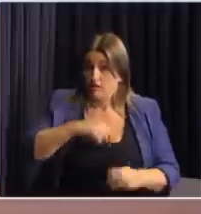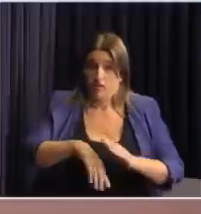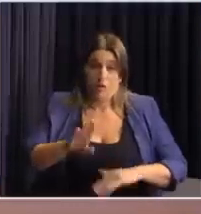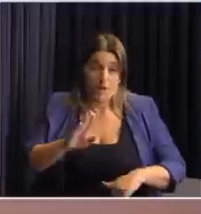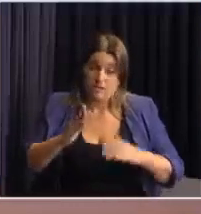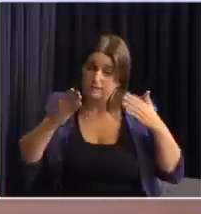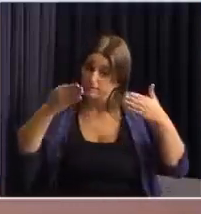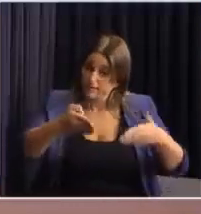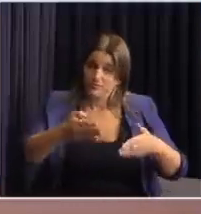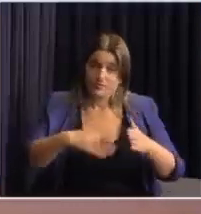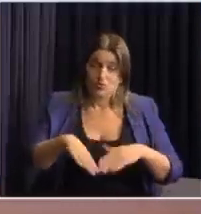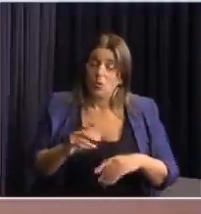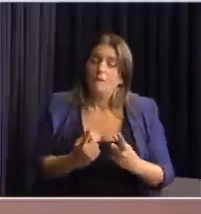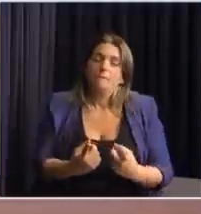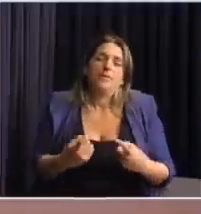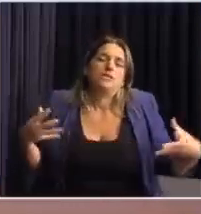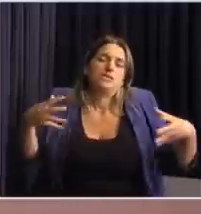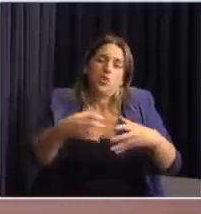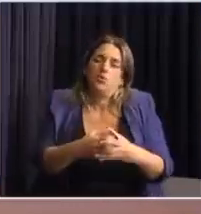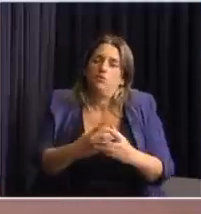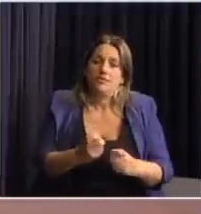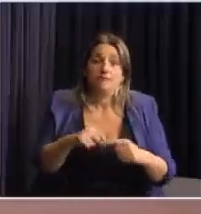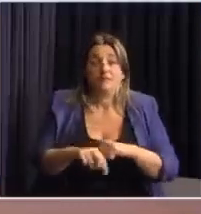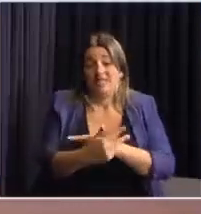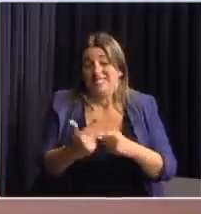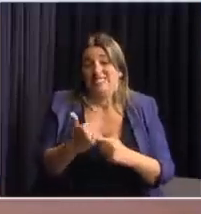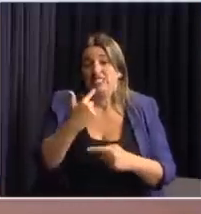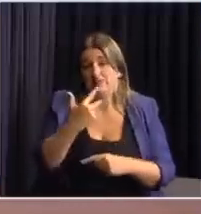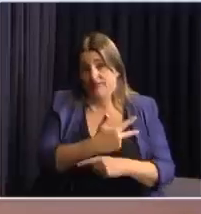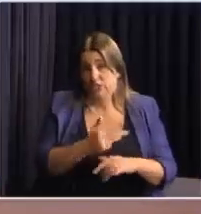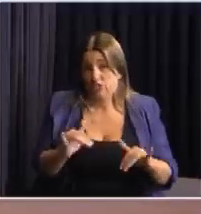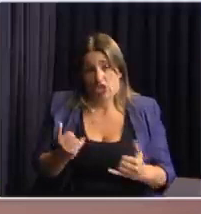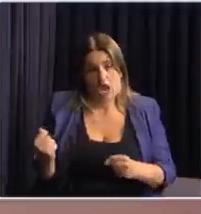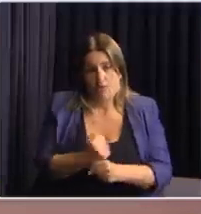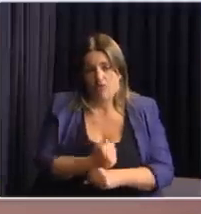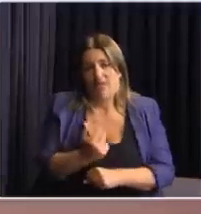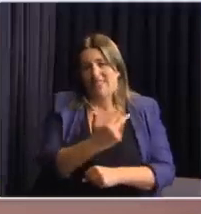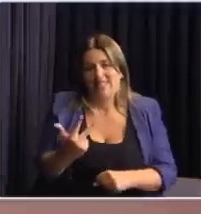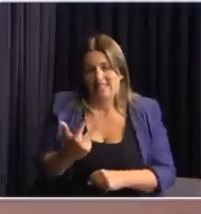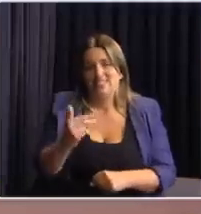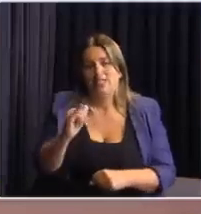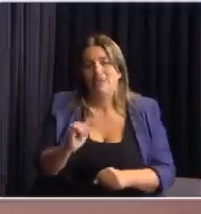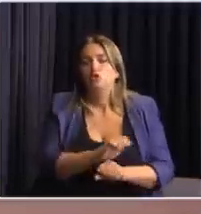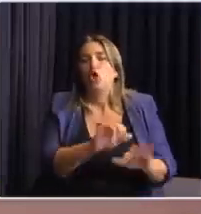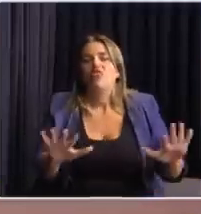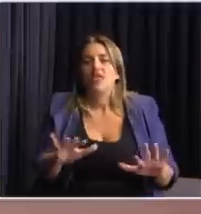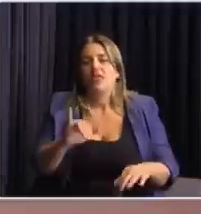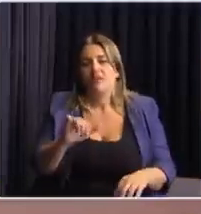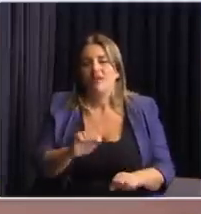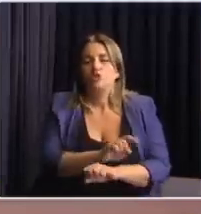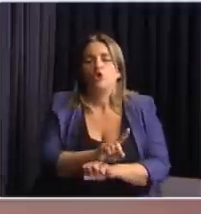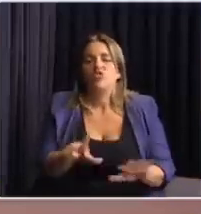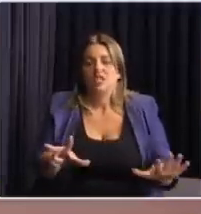sectores más vulnerables. Estas son las tres fechas que están definidas, 3 de mayo, 10 de mayo, 18 de